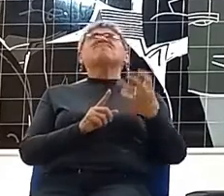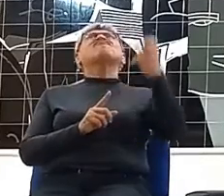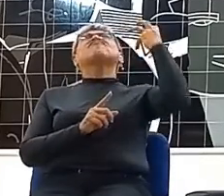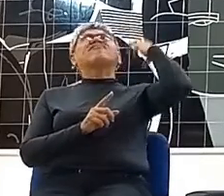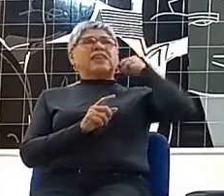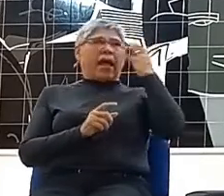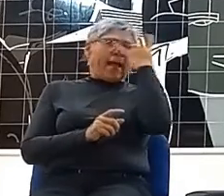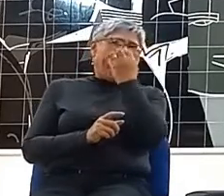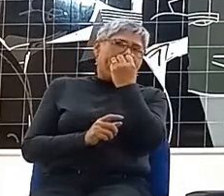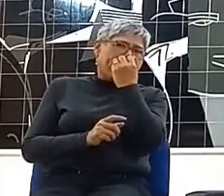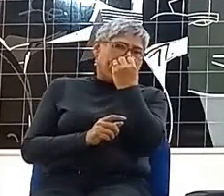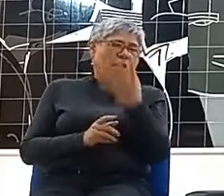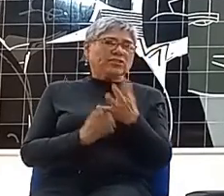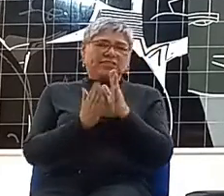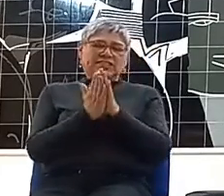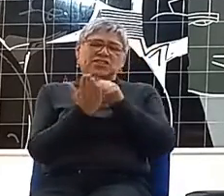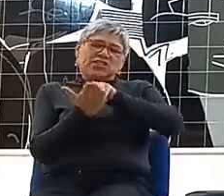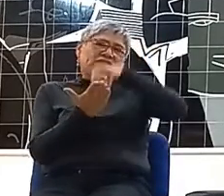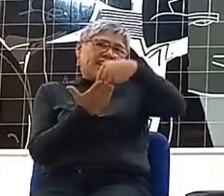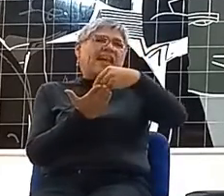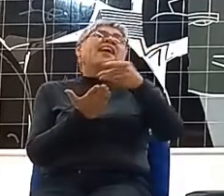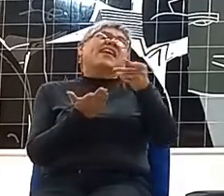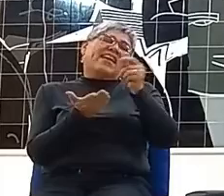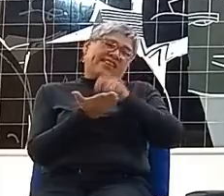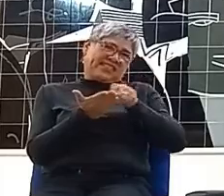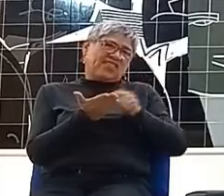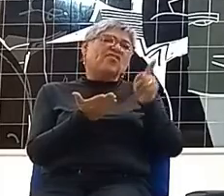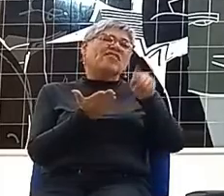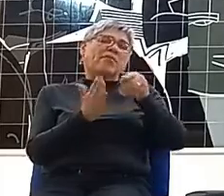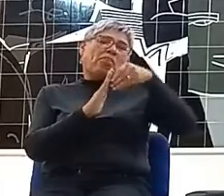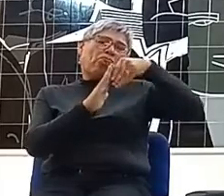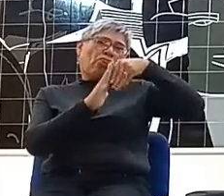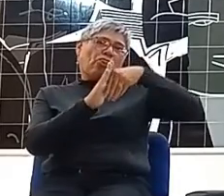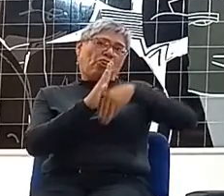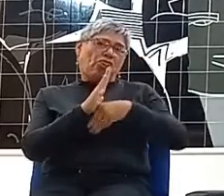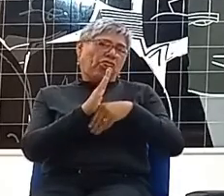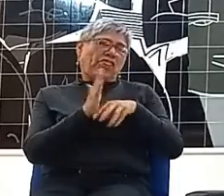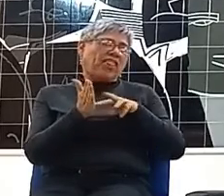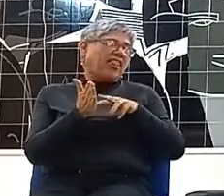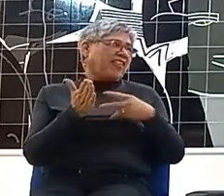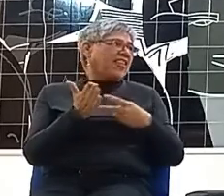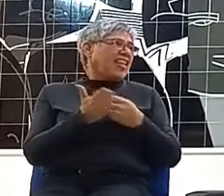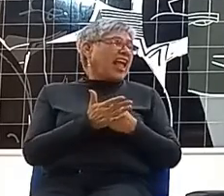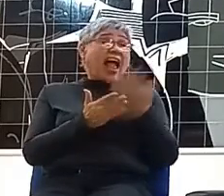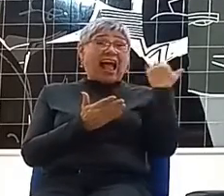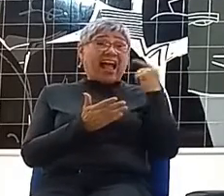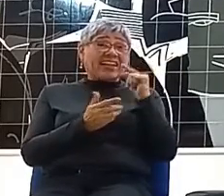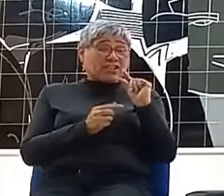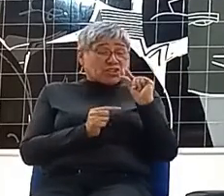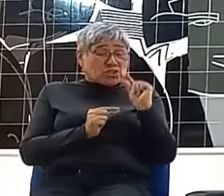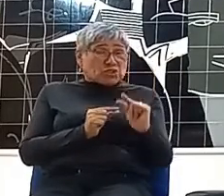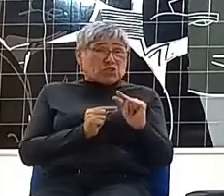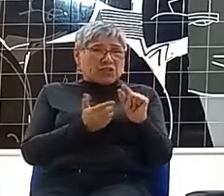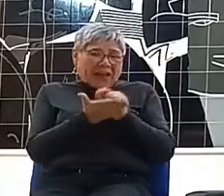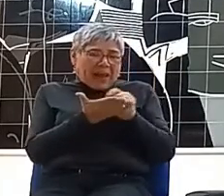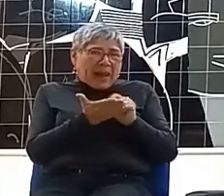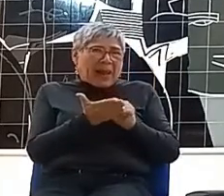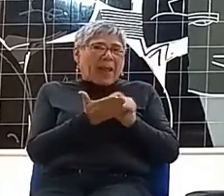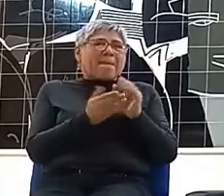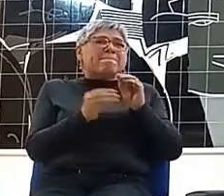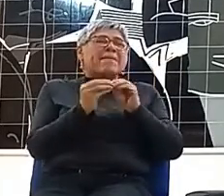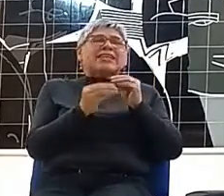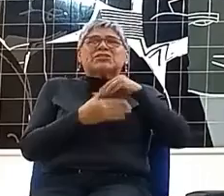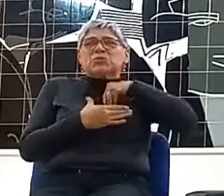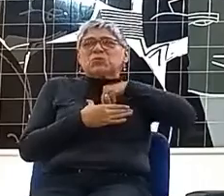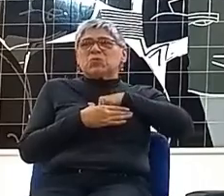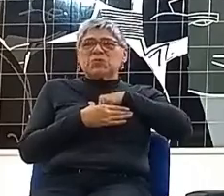las otras. Quiere decir que el escritor también ha entrado en decadencia incluso en ese sentido, porque las otras eran más pequeñas, más